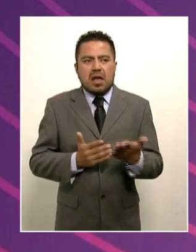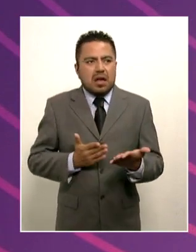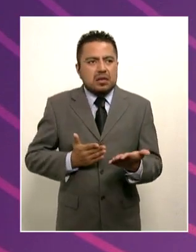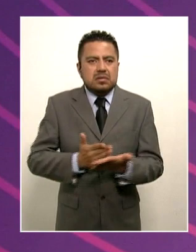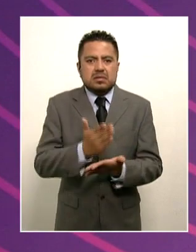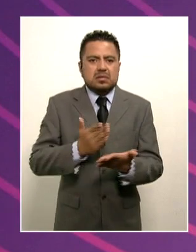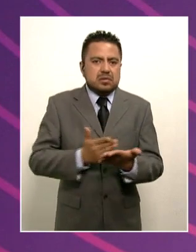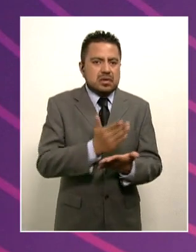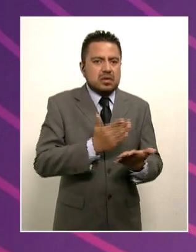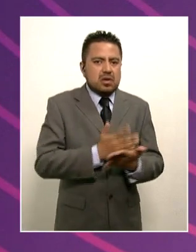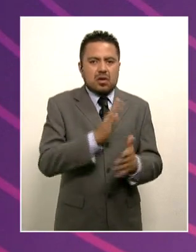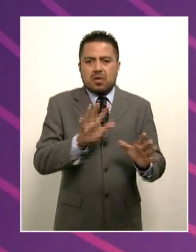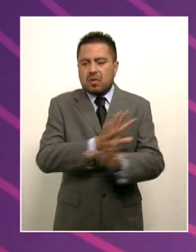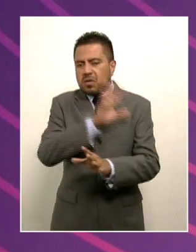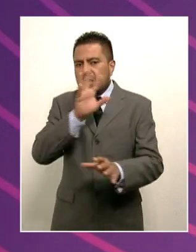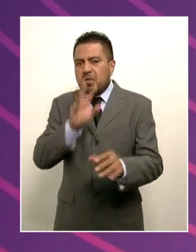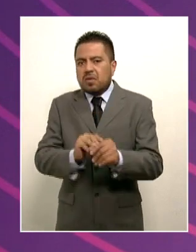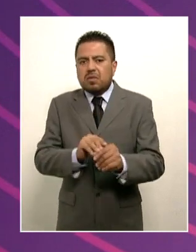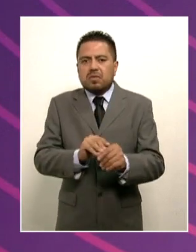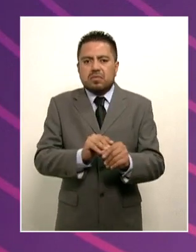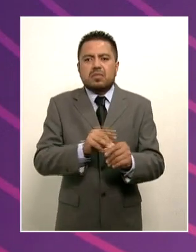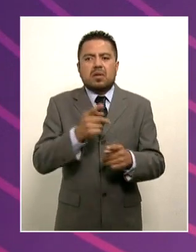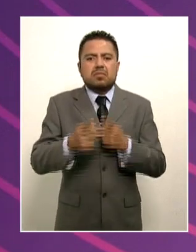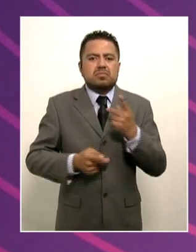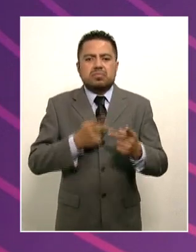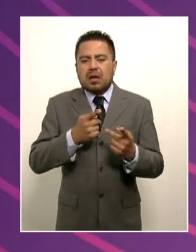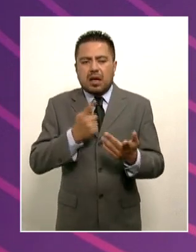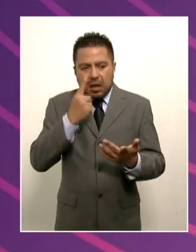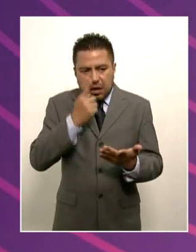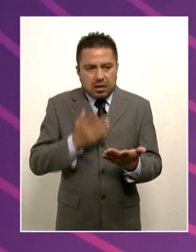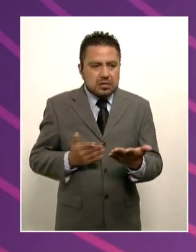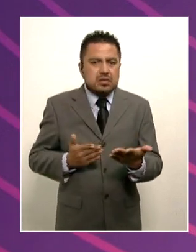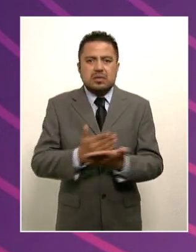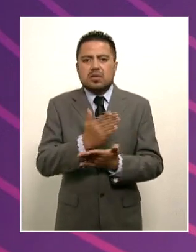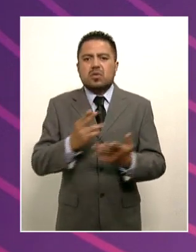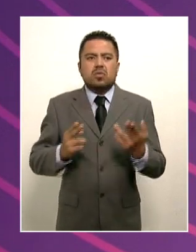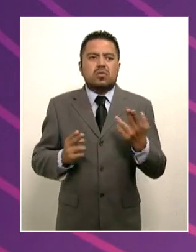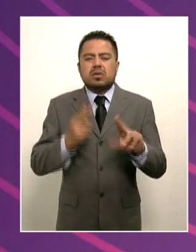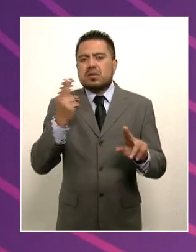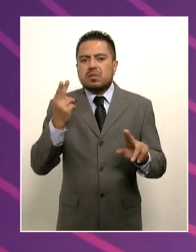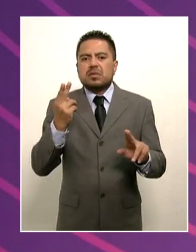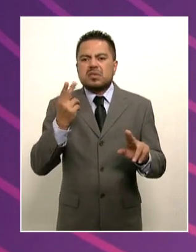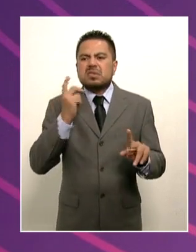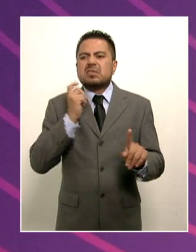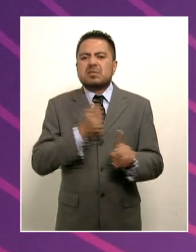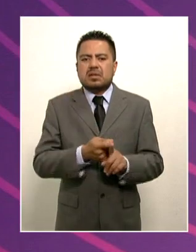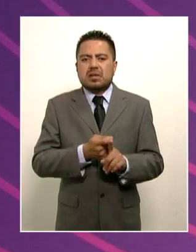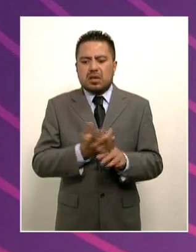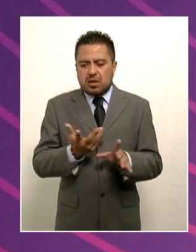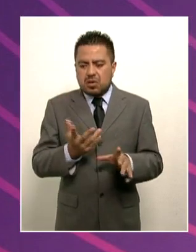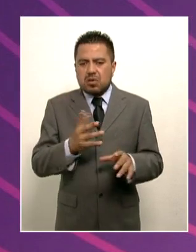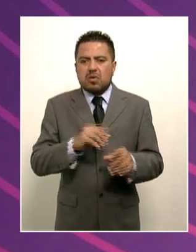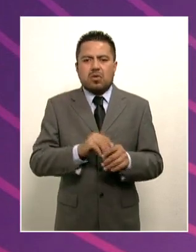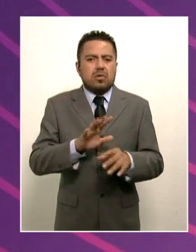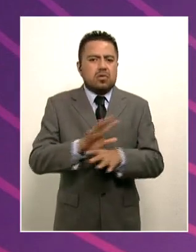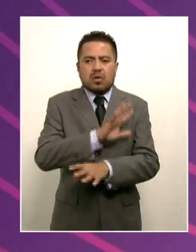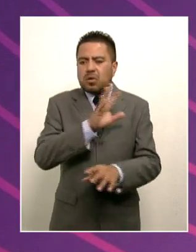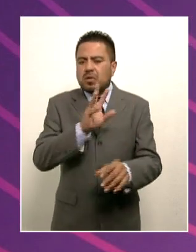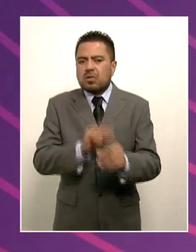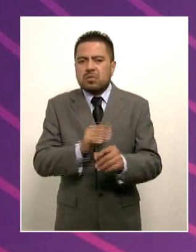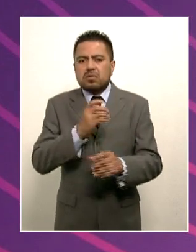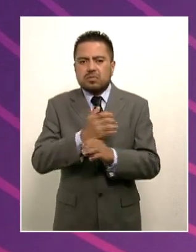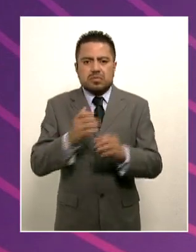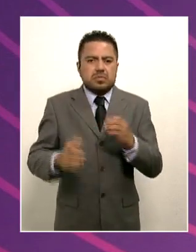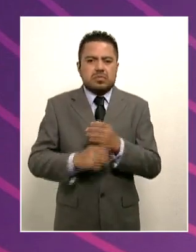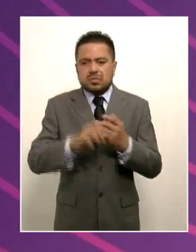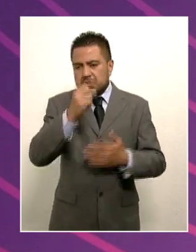accesibilidad completa. Hablar de accesibilidad universal es incluir todos estos